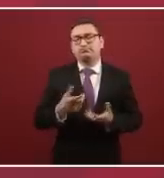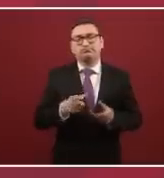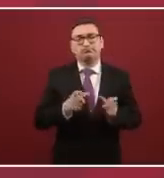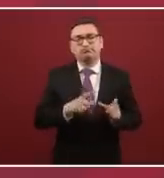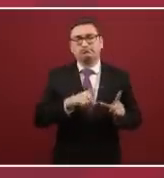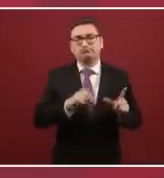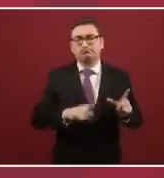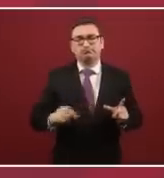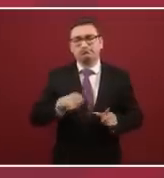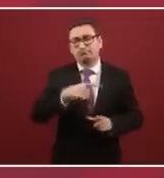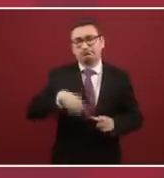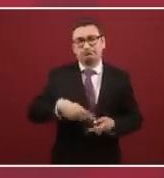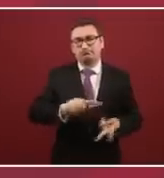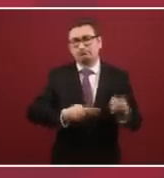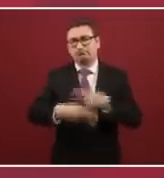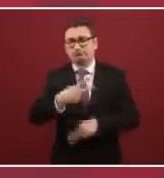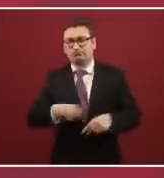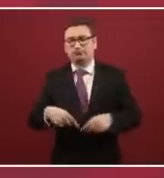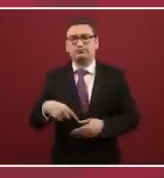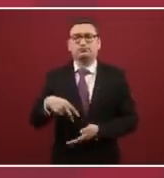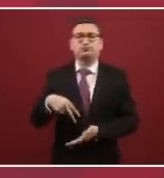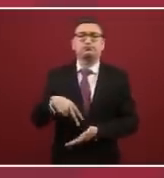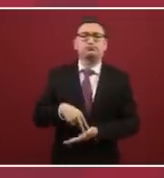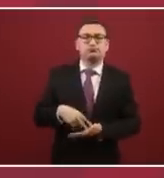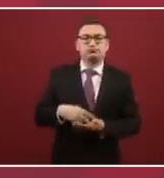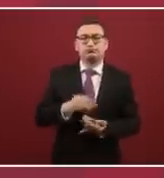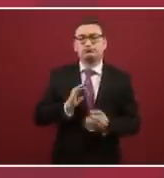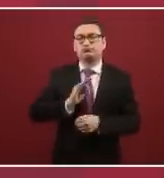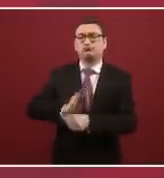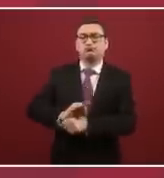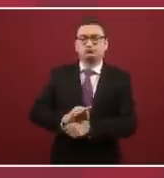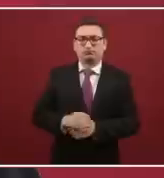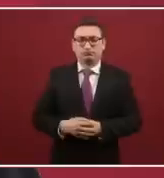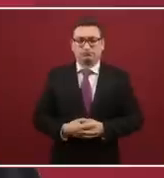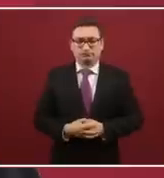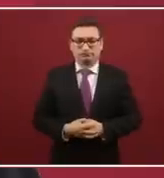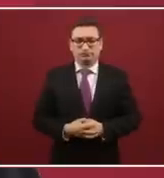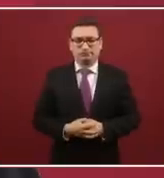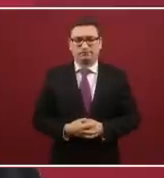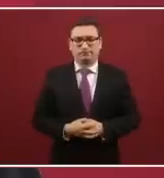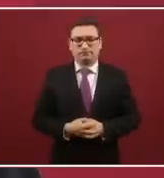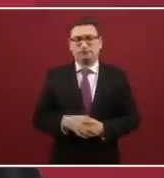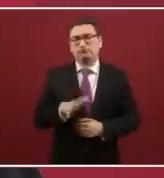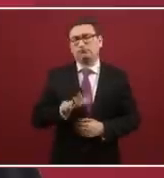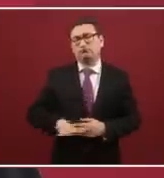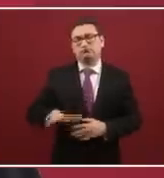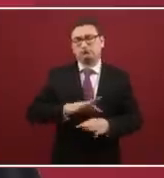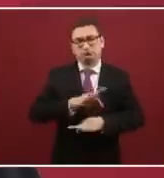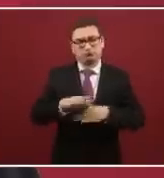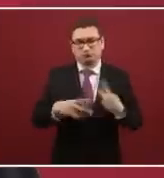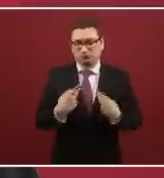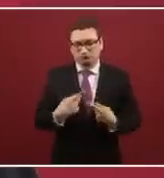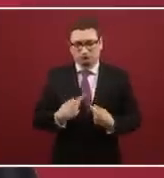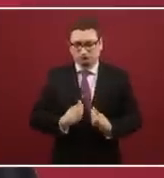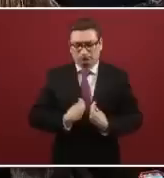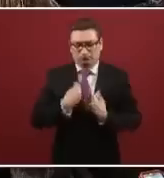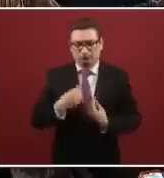de elementos y de protección a los ciudadanos de la capital.